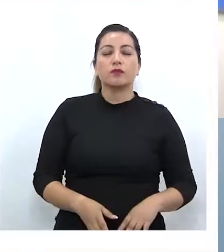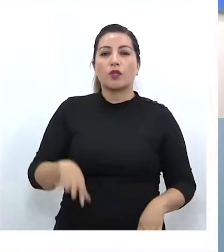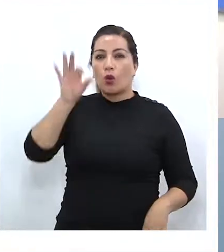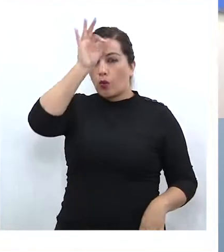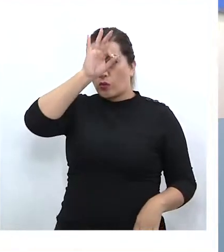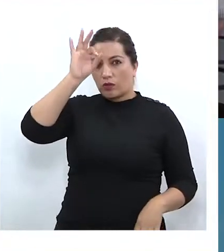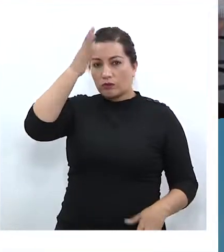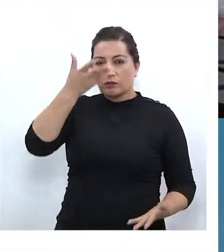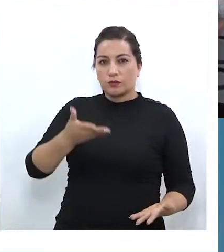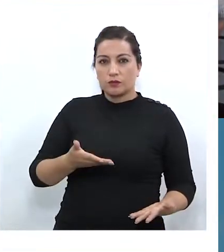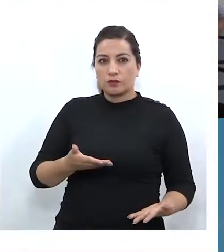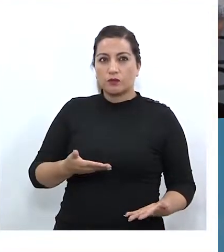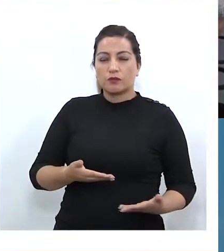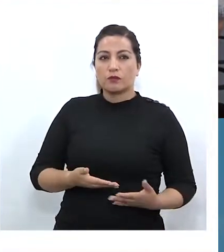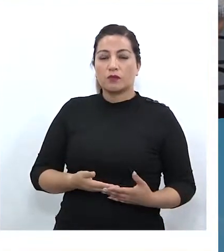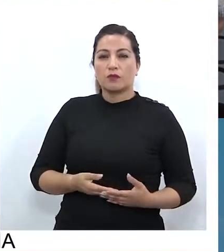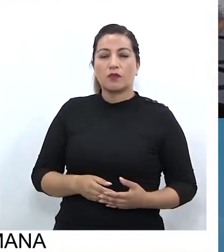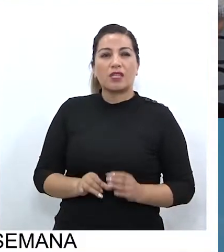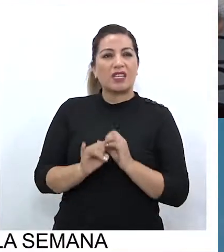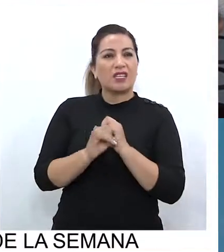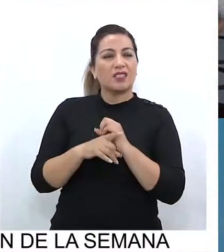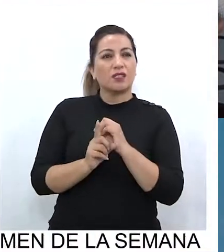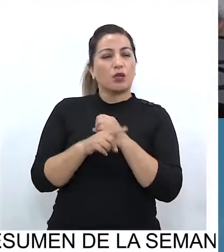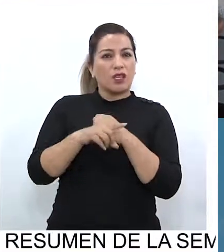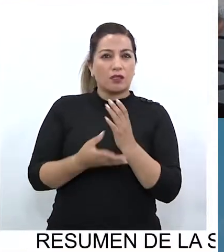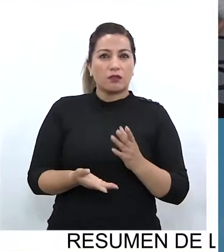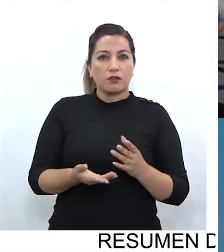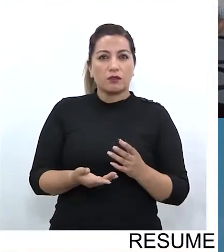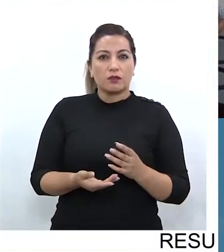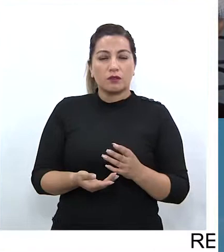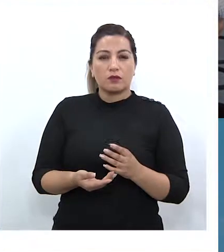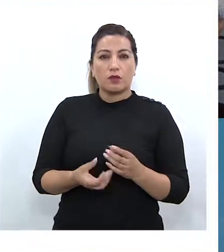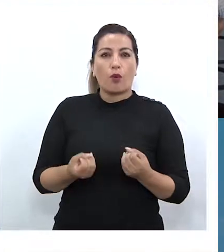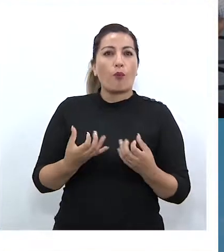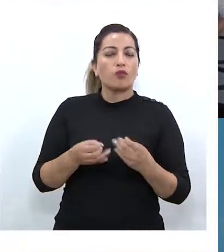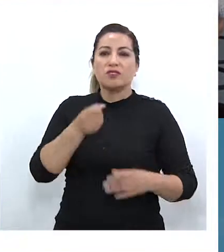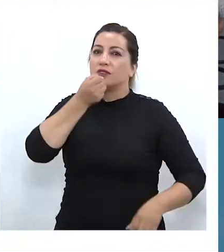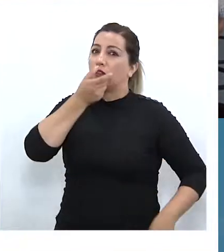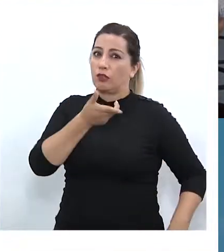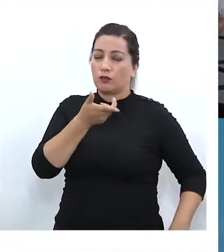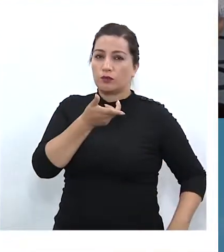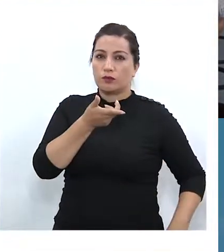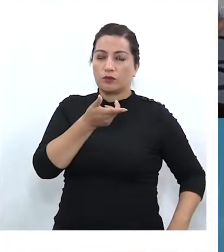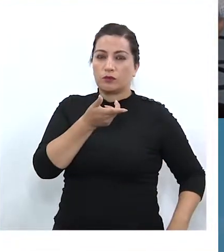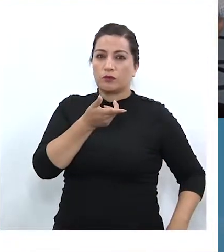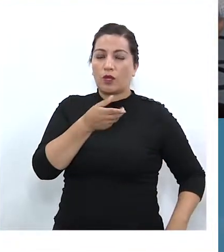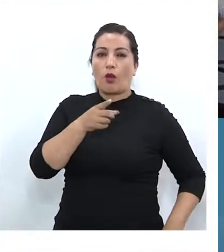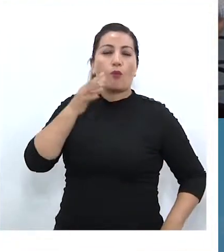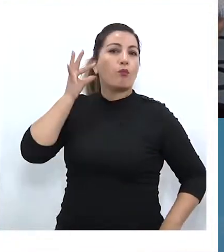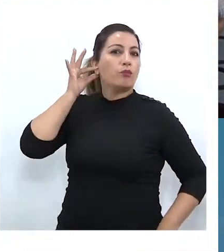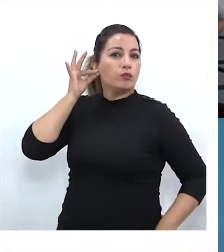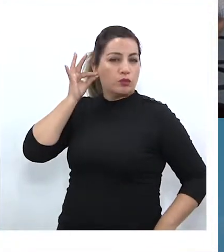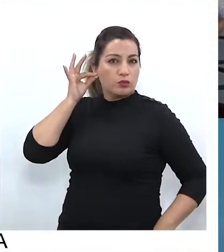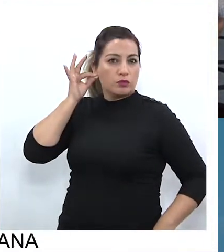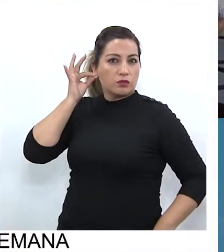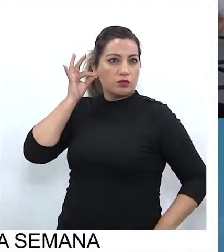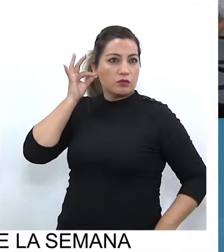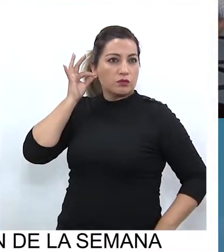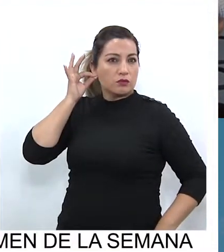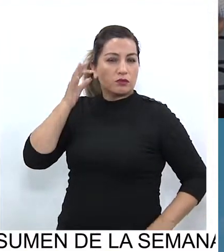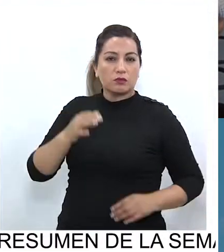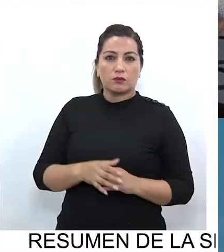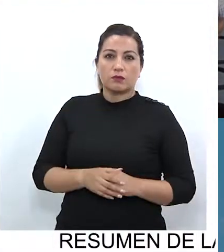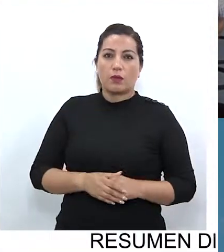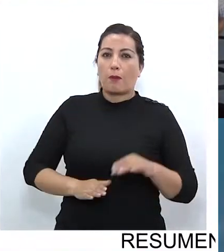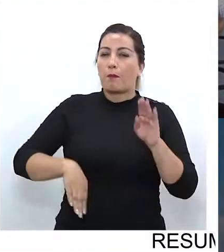punto de vista del género, ¿cierto?, hemos sido testigos en los últimos tiempos de muchas demandas, ¿cierto?, de las mujeres por cierto,